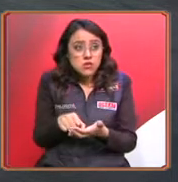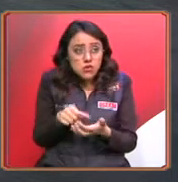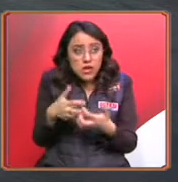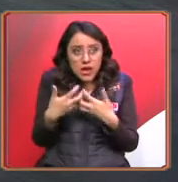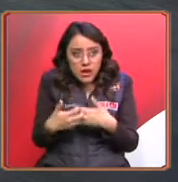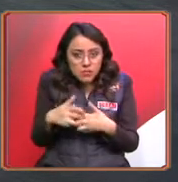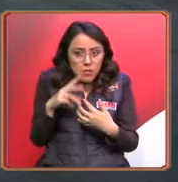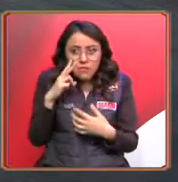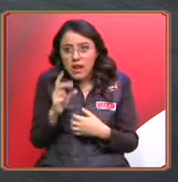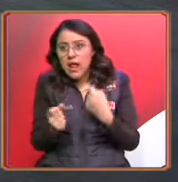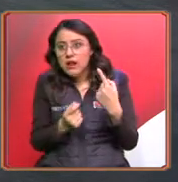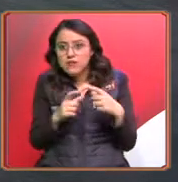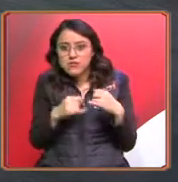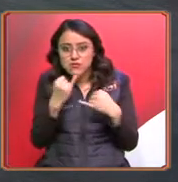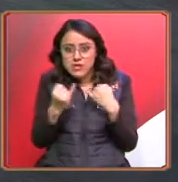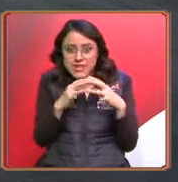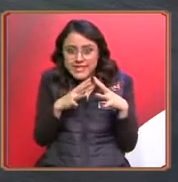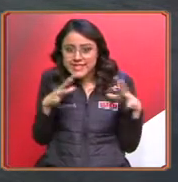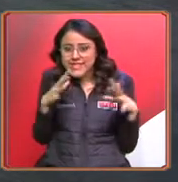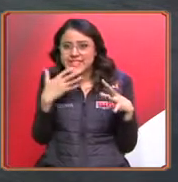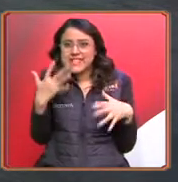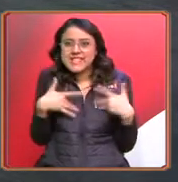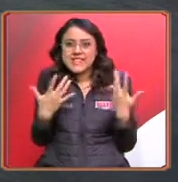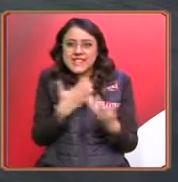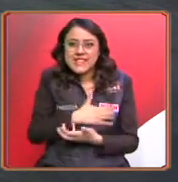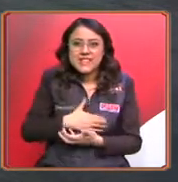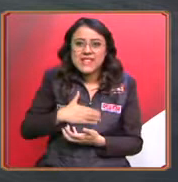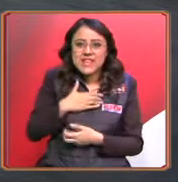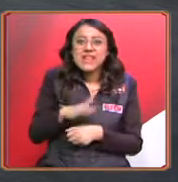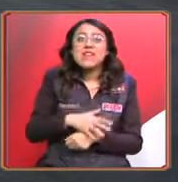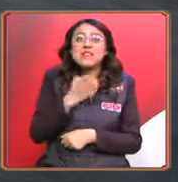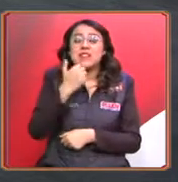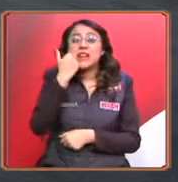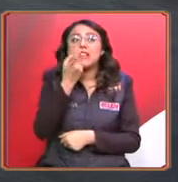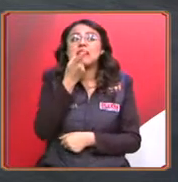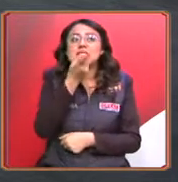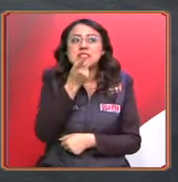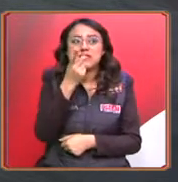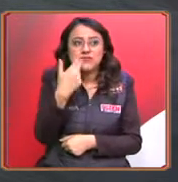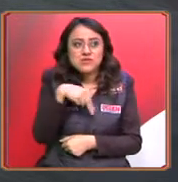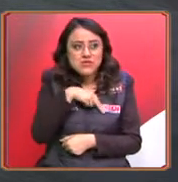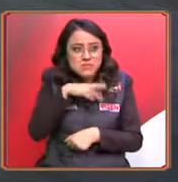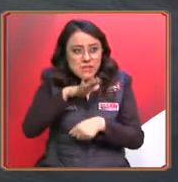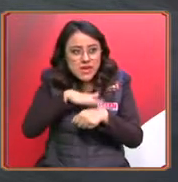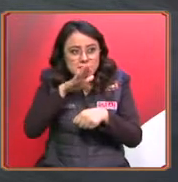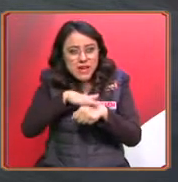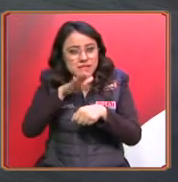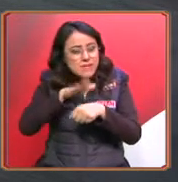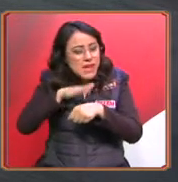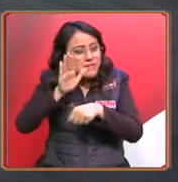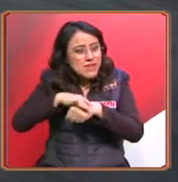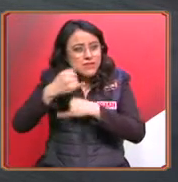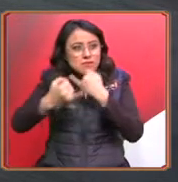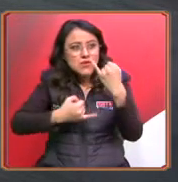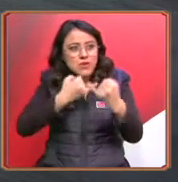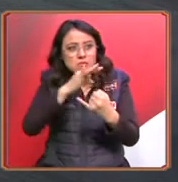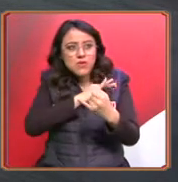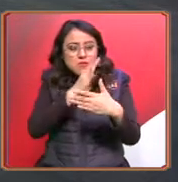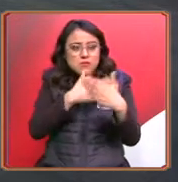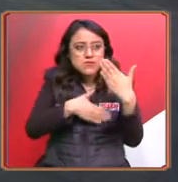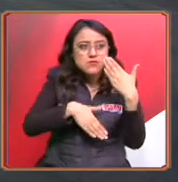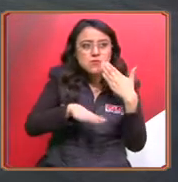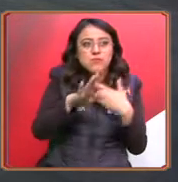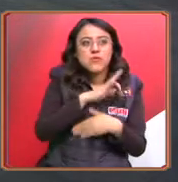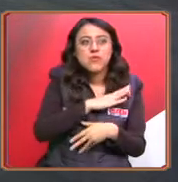acopio, y vio algunas montañitas de juguetes y está muy contento, porque eso quiere decir que nos estamos acercando un poquito más a superar la